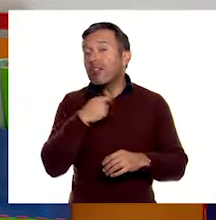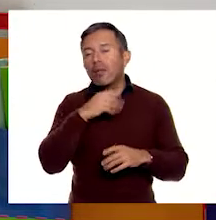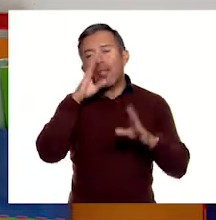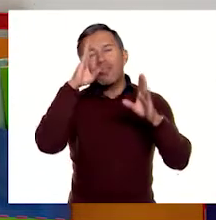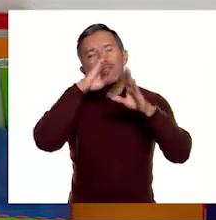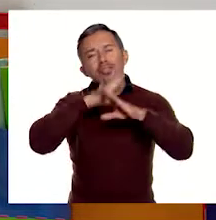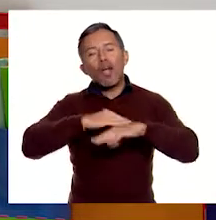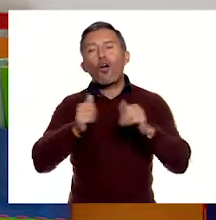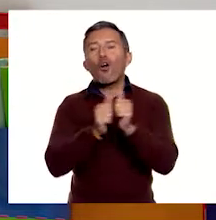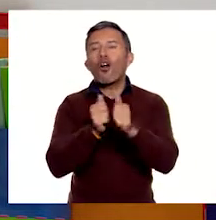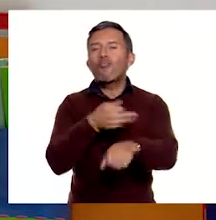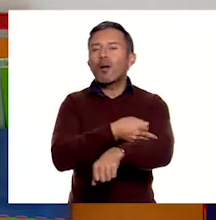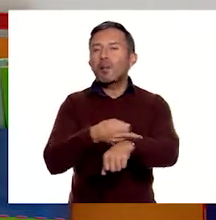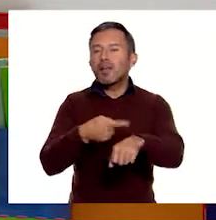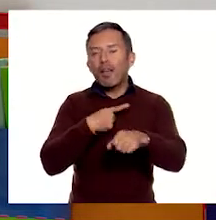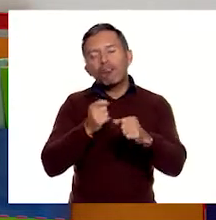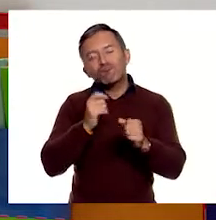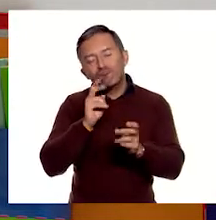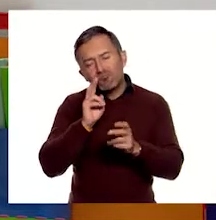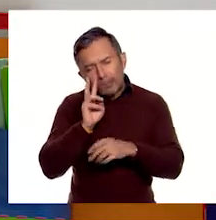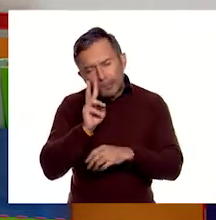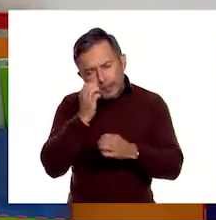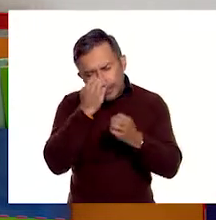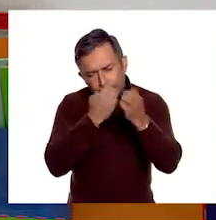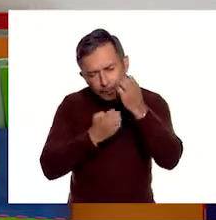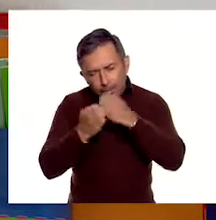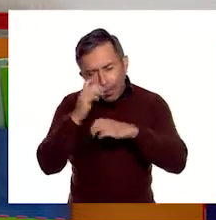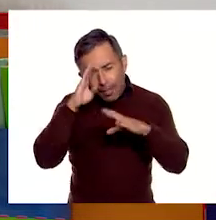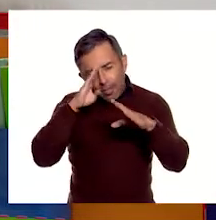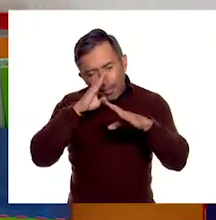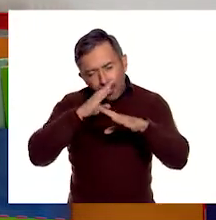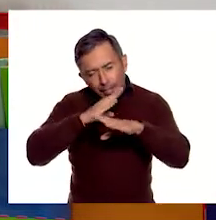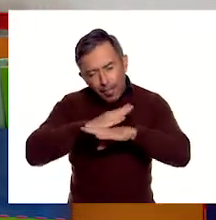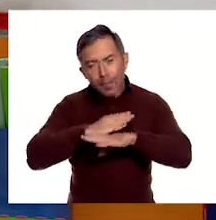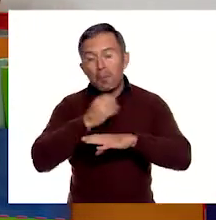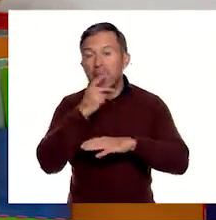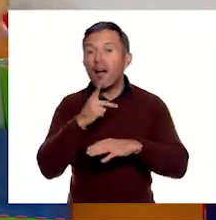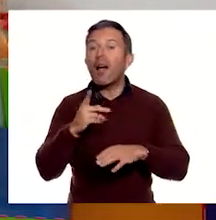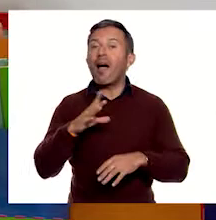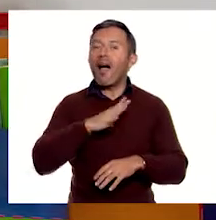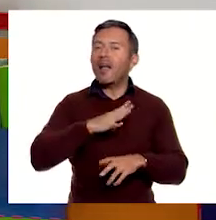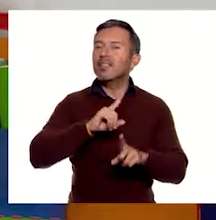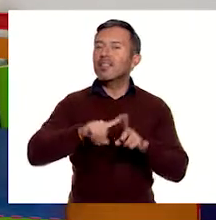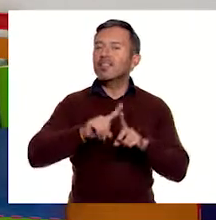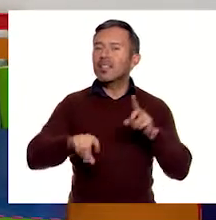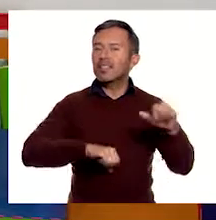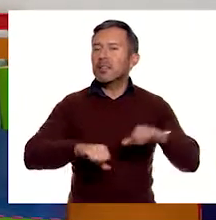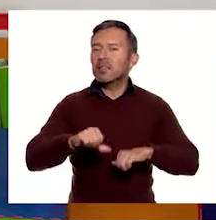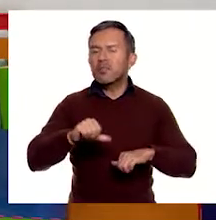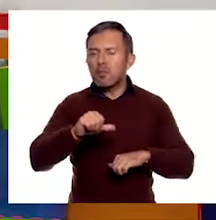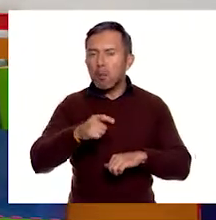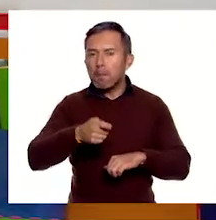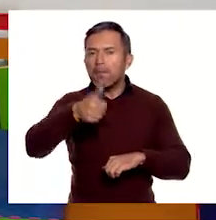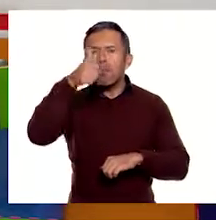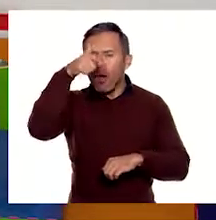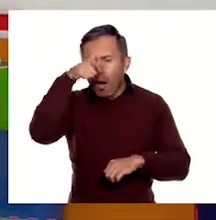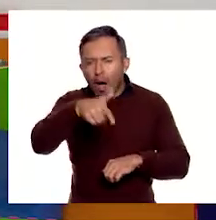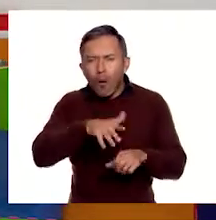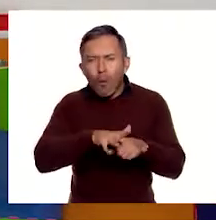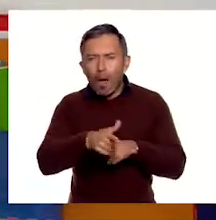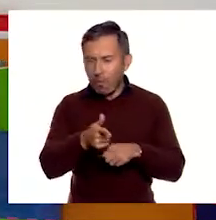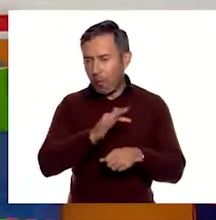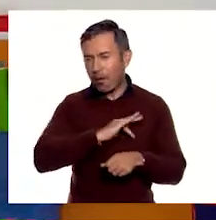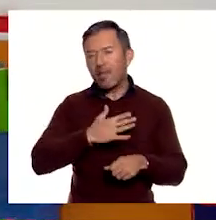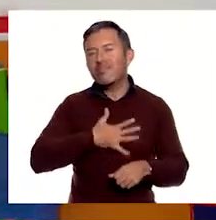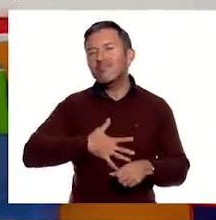Sí. ¿Qué es lo que ven? Igualmente ustedes las pueden investigar y pueden hacer estas actividades de qué es lo que ven primero. Y bueno, a continuación vamos a ver